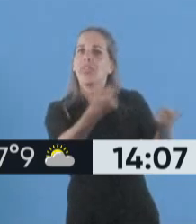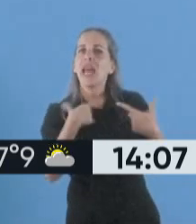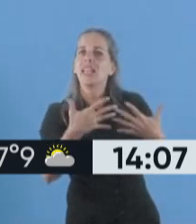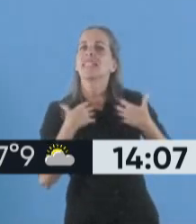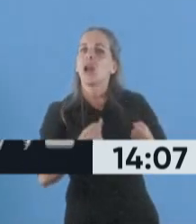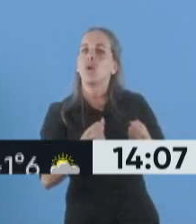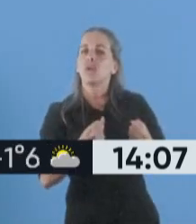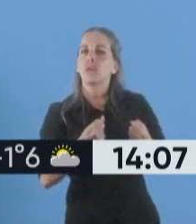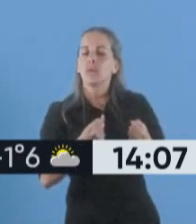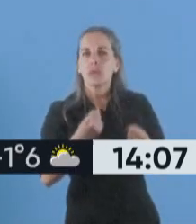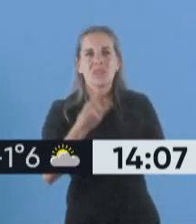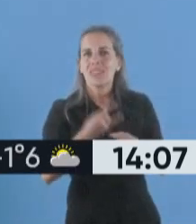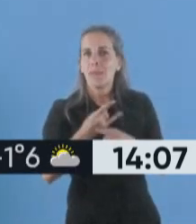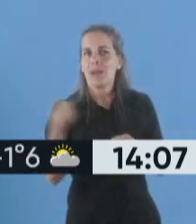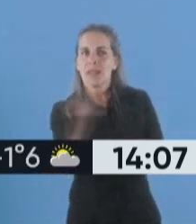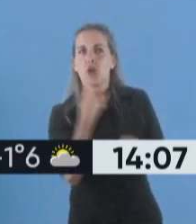necesitamos.